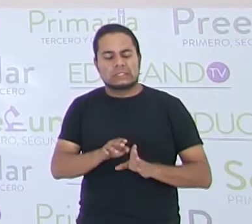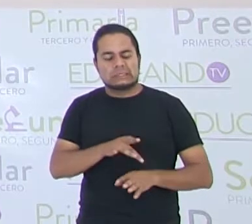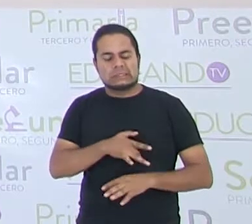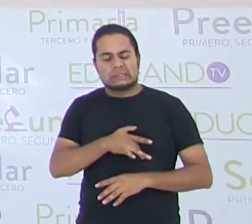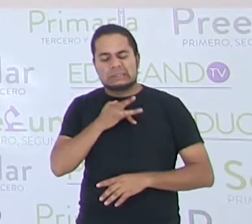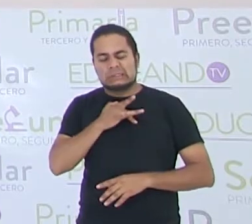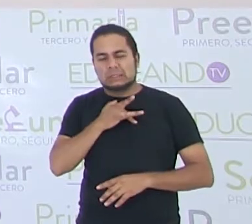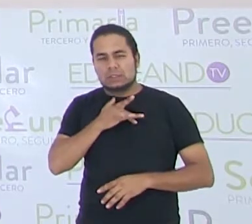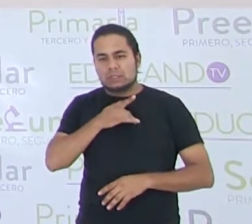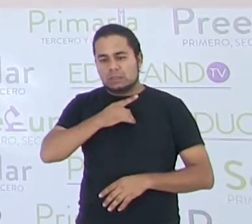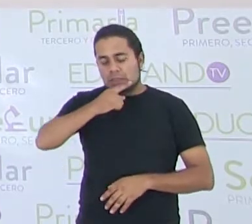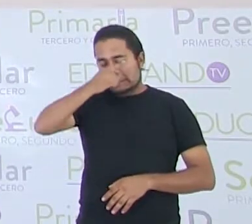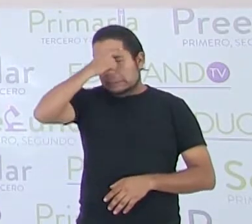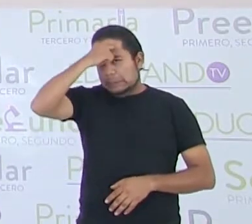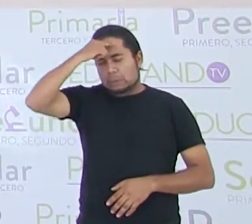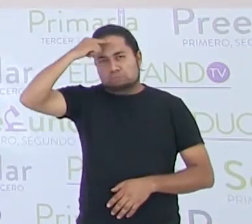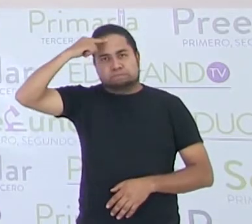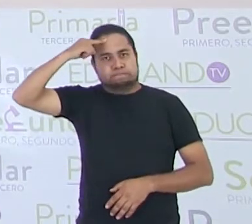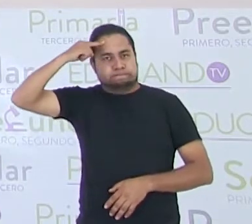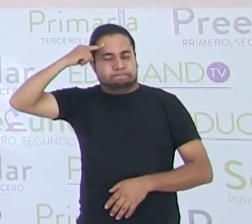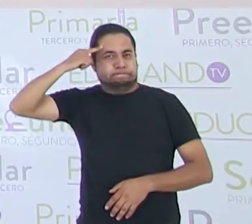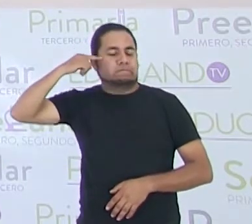cansado.